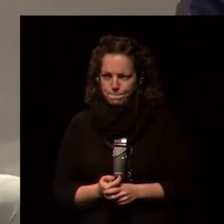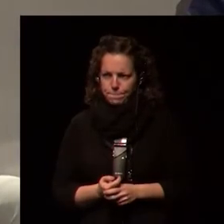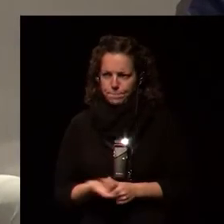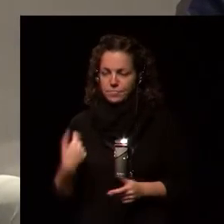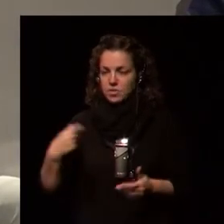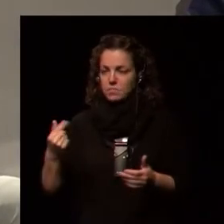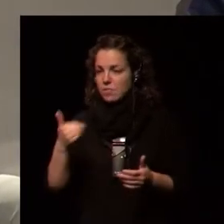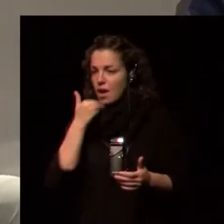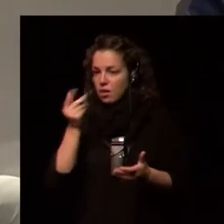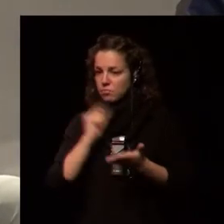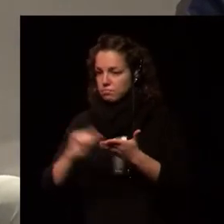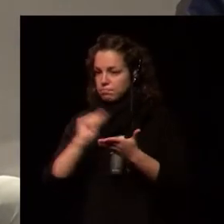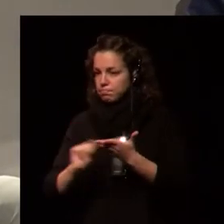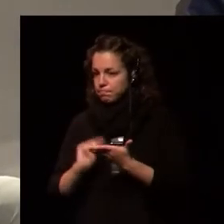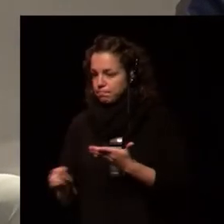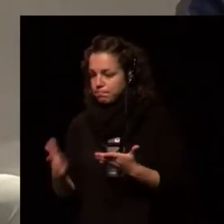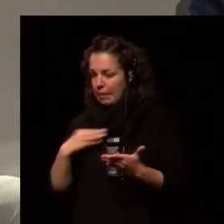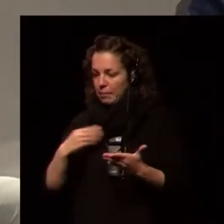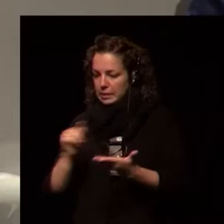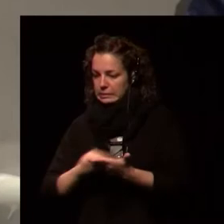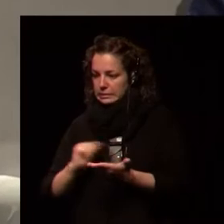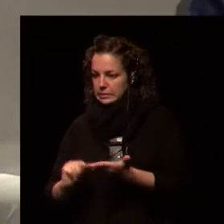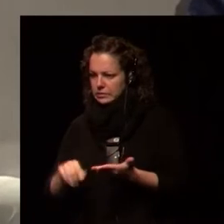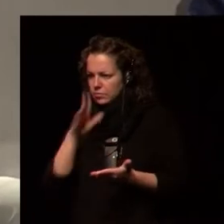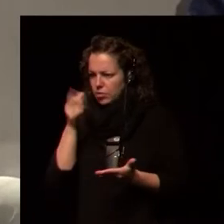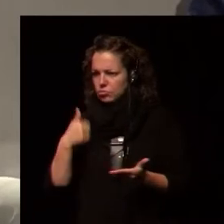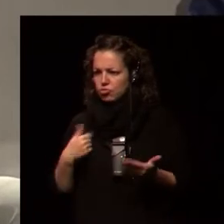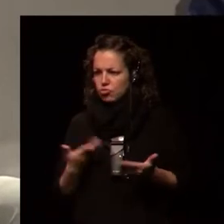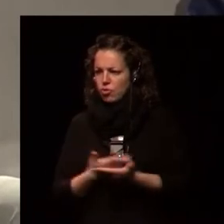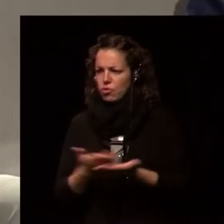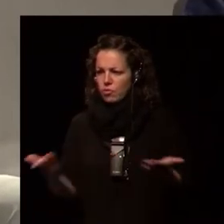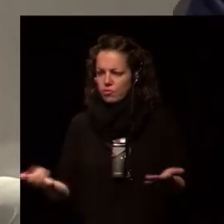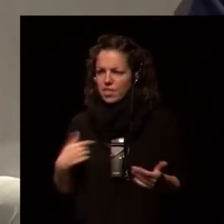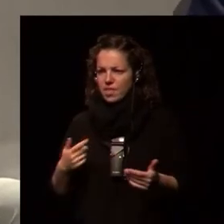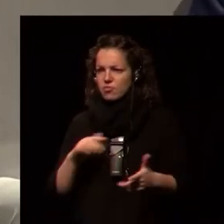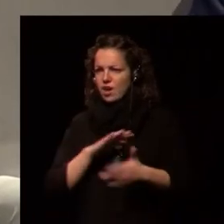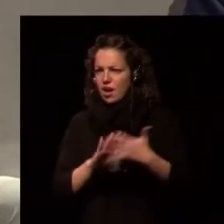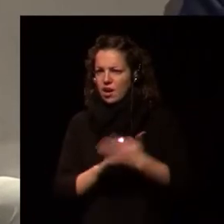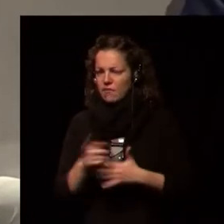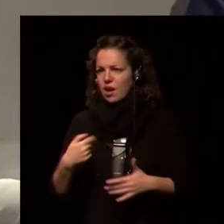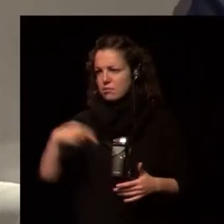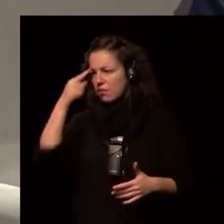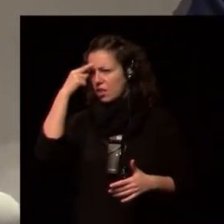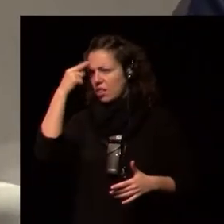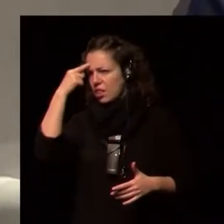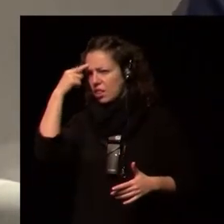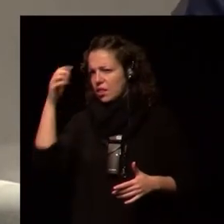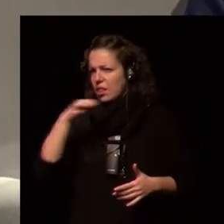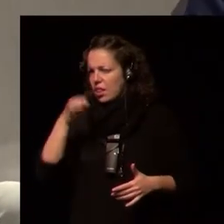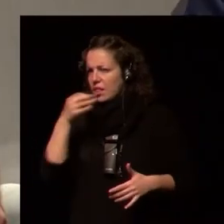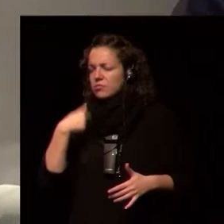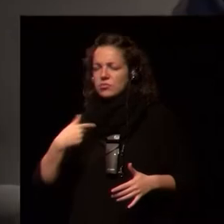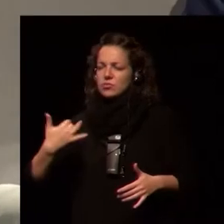He escrito algo en papel porque no tengo la confianza de hablar de memoria. Ya soy